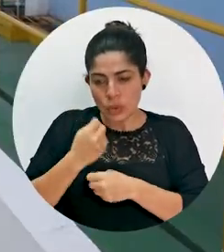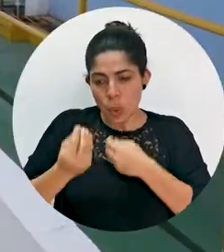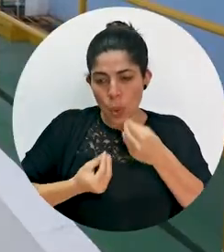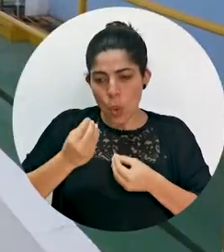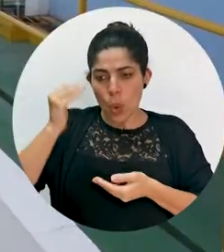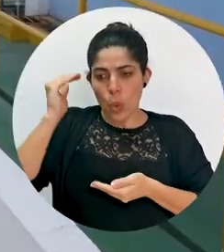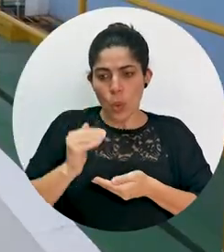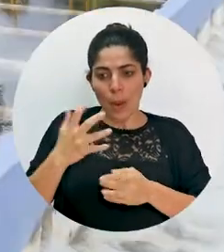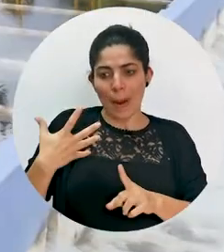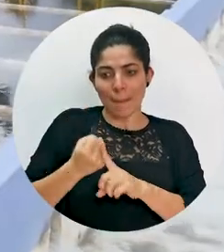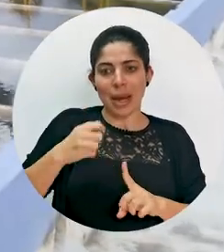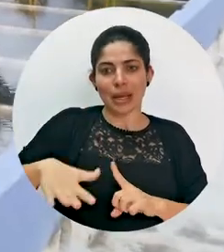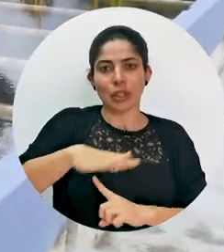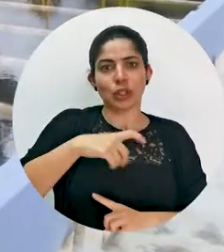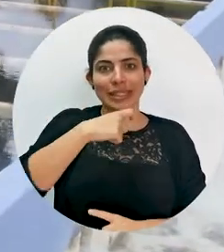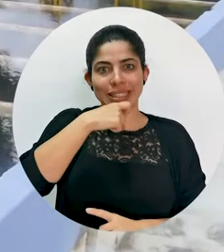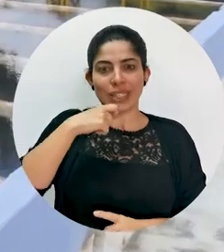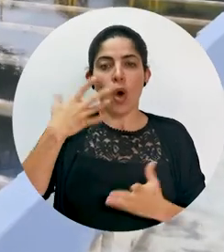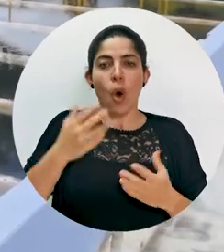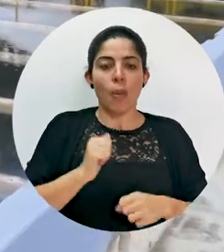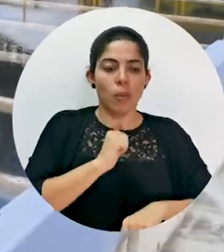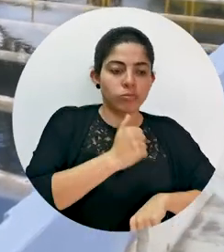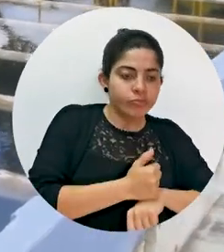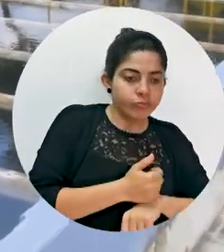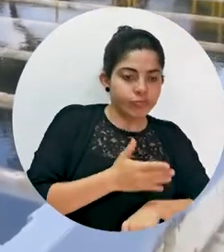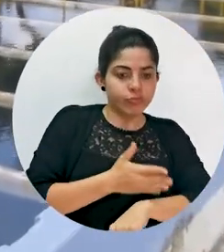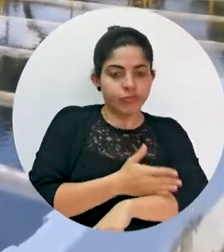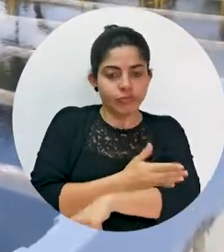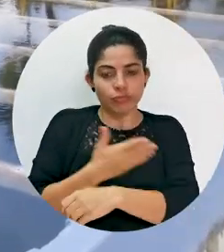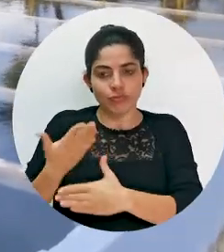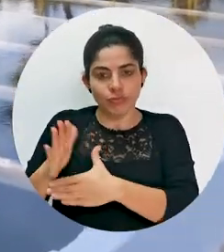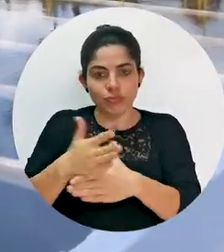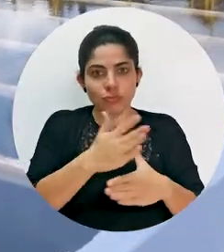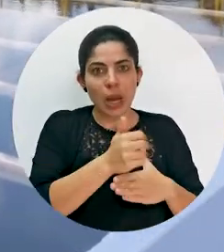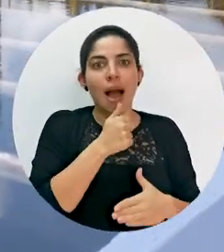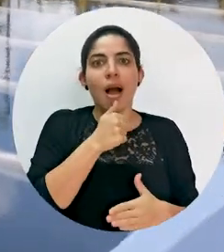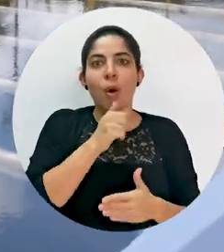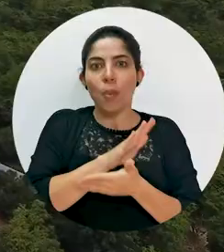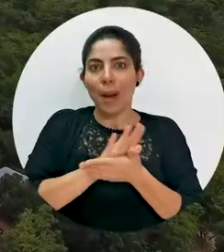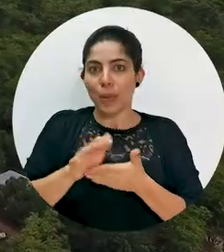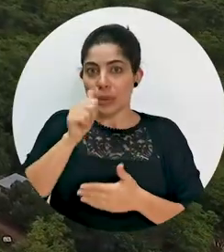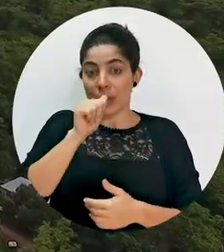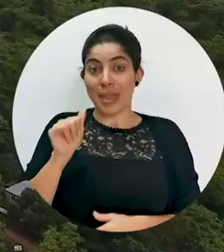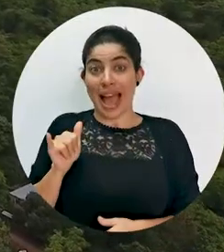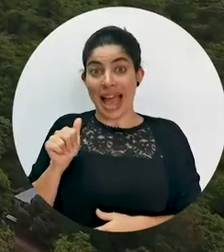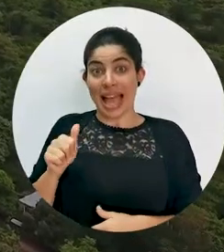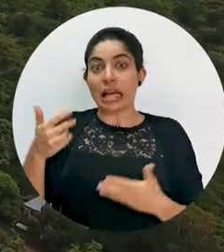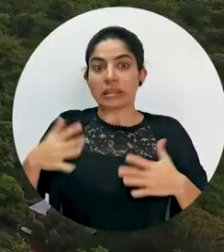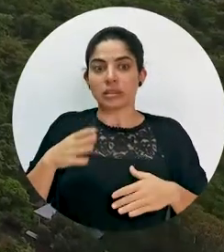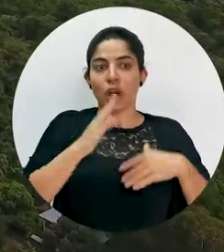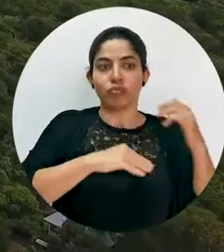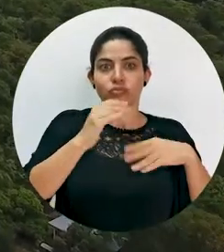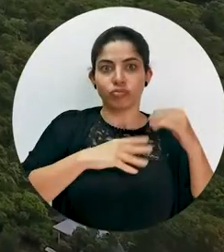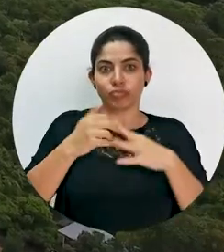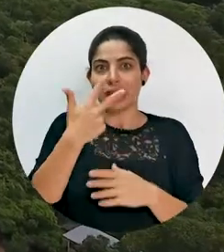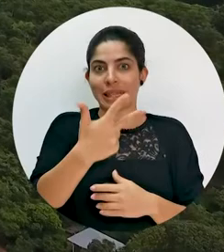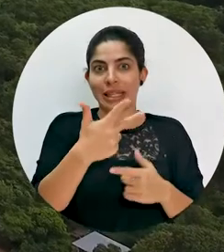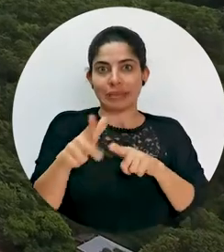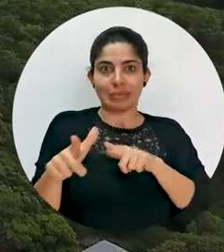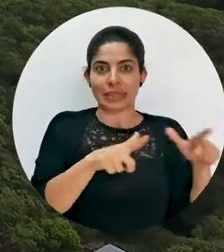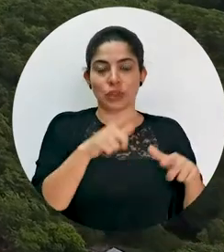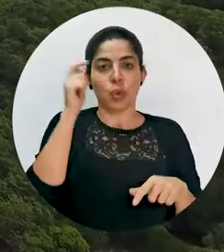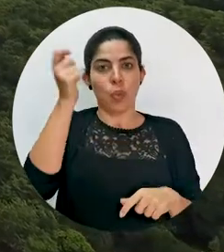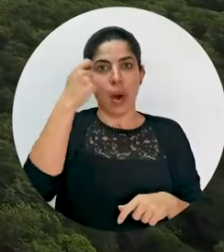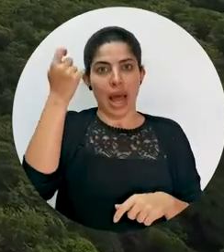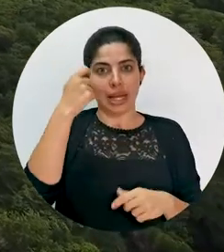disminuir los efectos de la época seca, invirtiendo en nuevas fuentes y mejoras en la distribución del agua potable. El AIA concluyó tres grandes proyectos